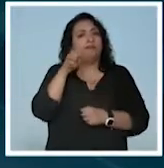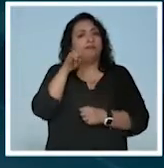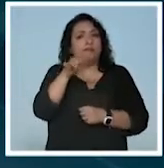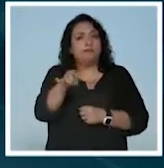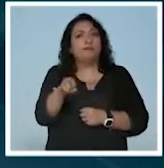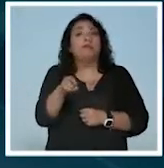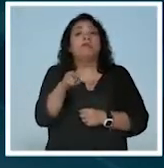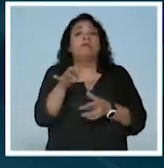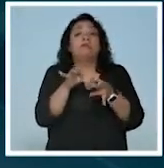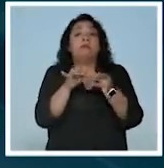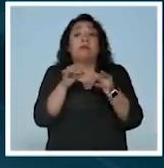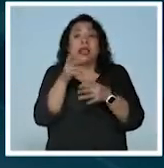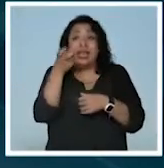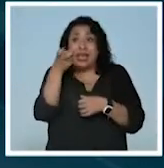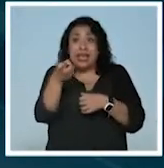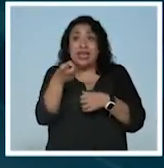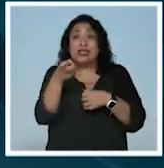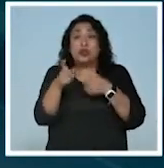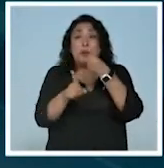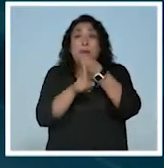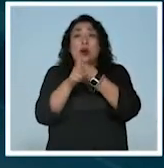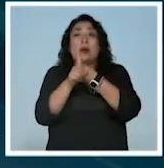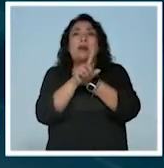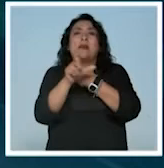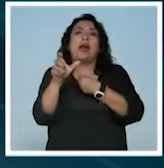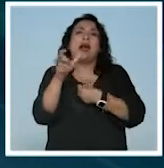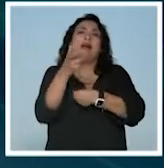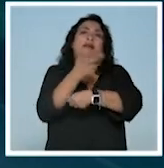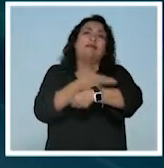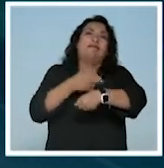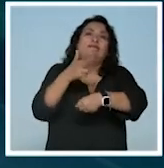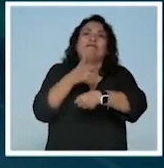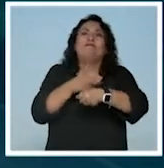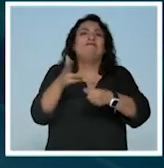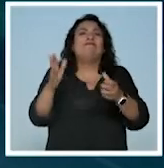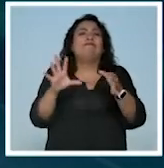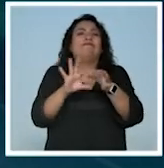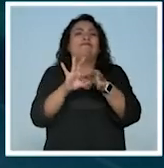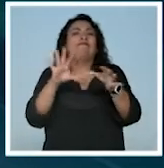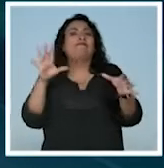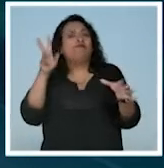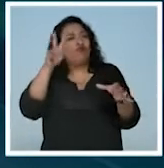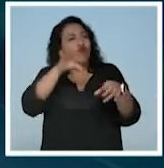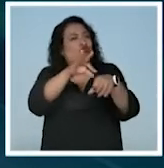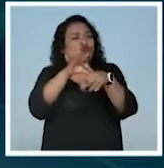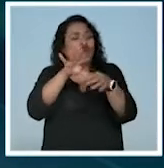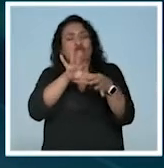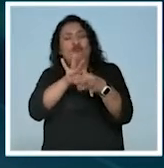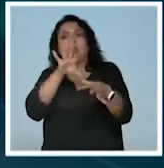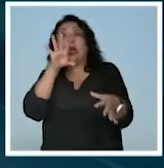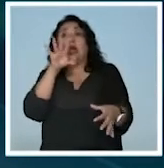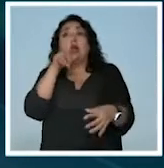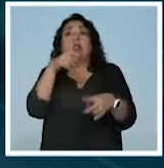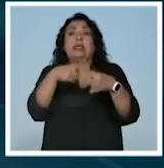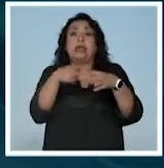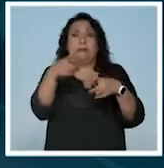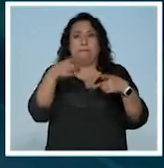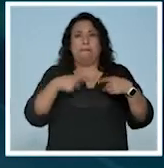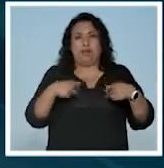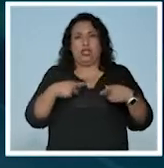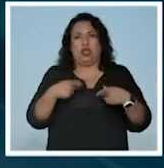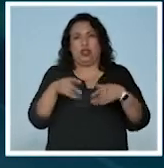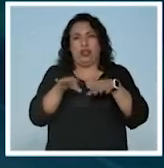y señalan que estos males están ligados a una gestión desconectada de la realidad, que ha impuesto al personal de